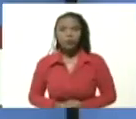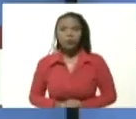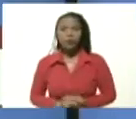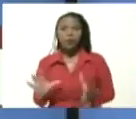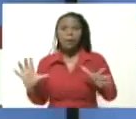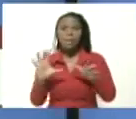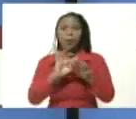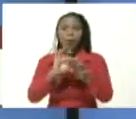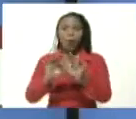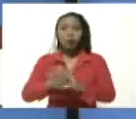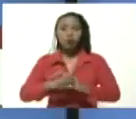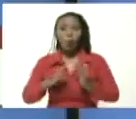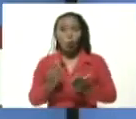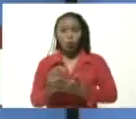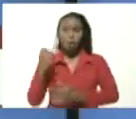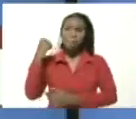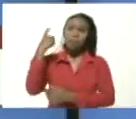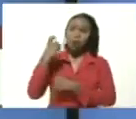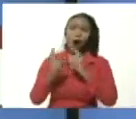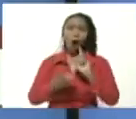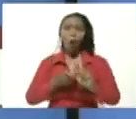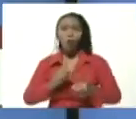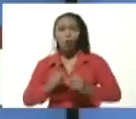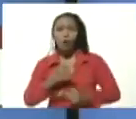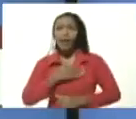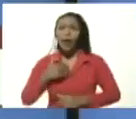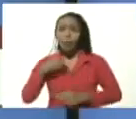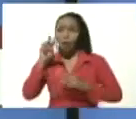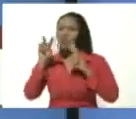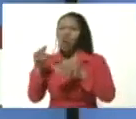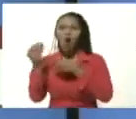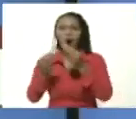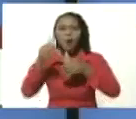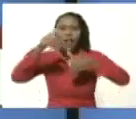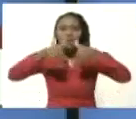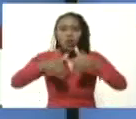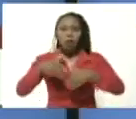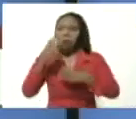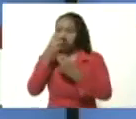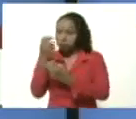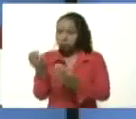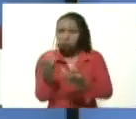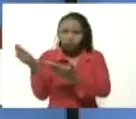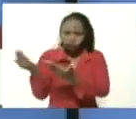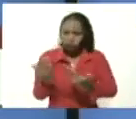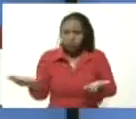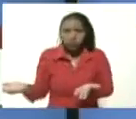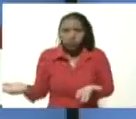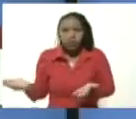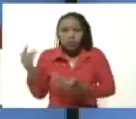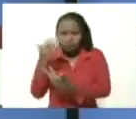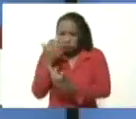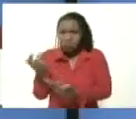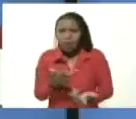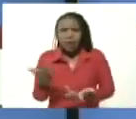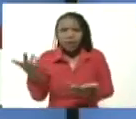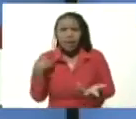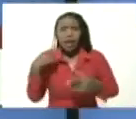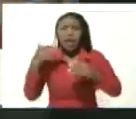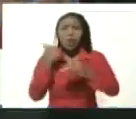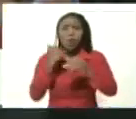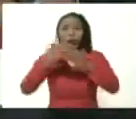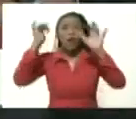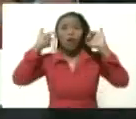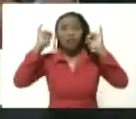aliados del mundo que nos preguntan y nos dicen, nosotros queremos ver cómo son las elecciones, los vamos a invitar, que vengan a presentar. Esto debe ser una fiesta del